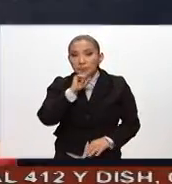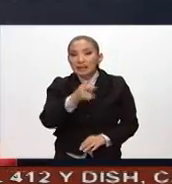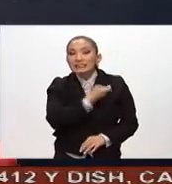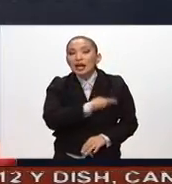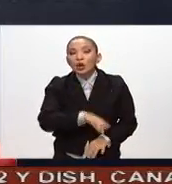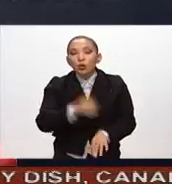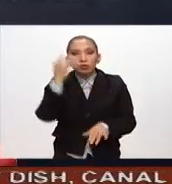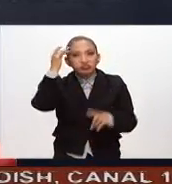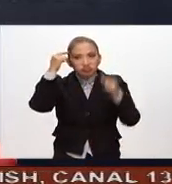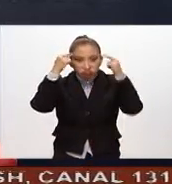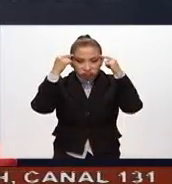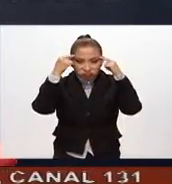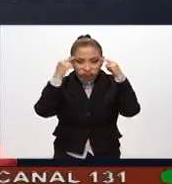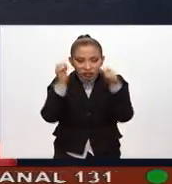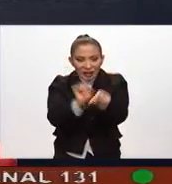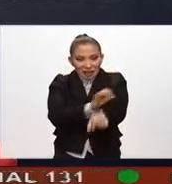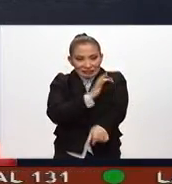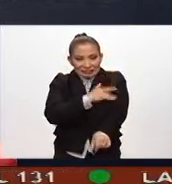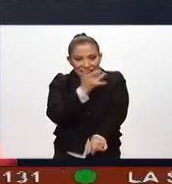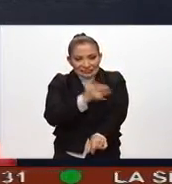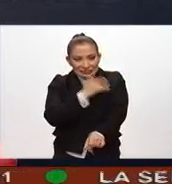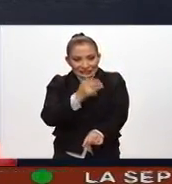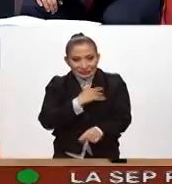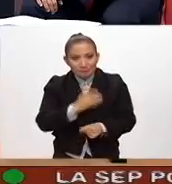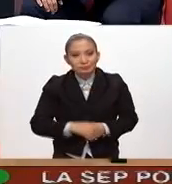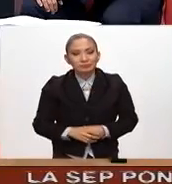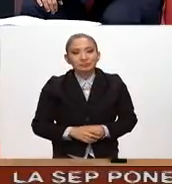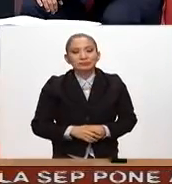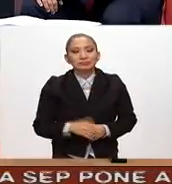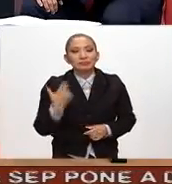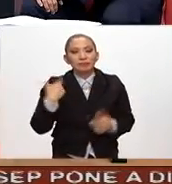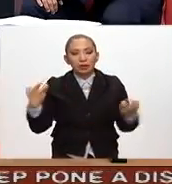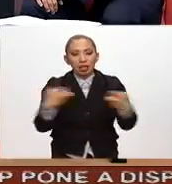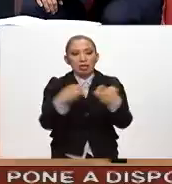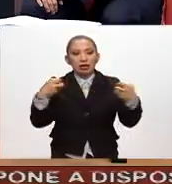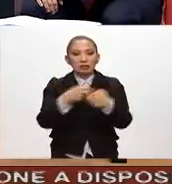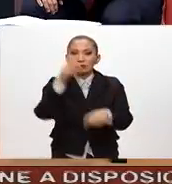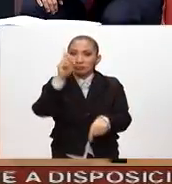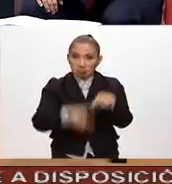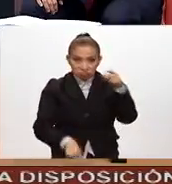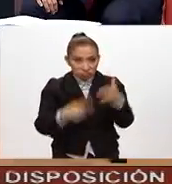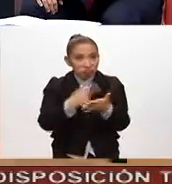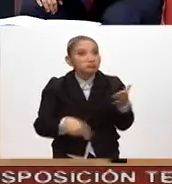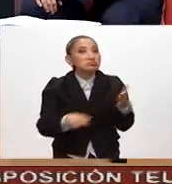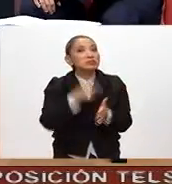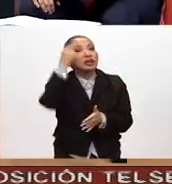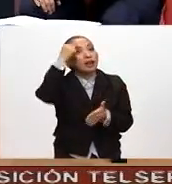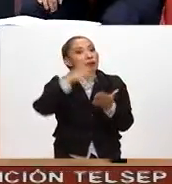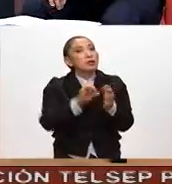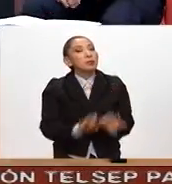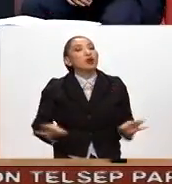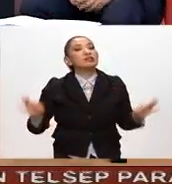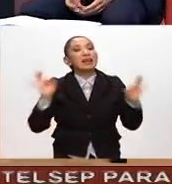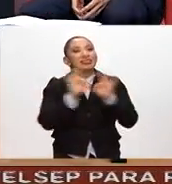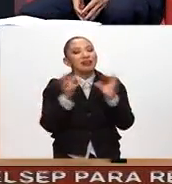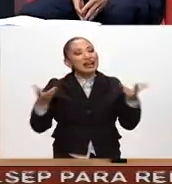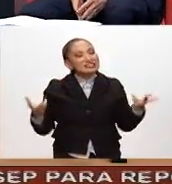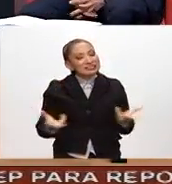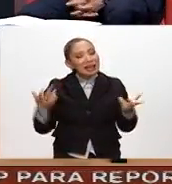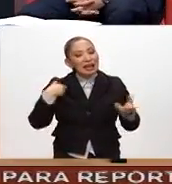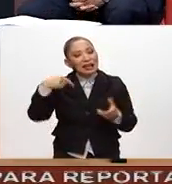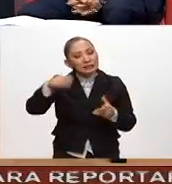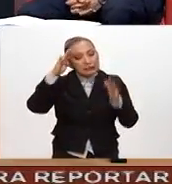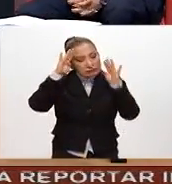salud emocional. Pregúntame, ¿no? Te desestresas. De veras, creemos que es muy importante que logremos hacer